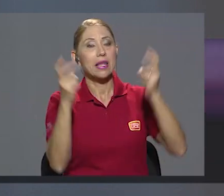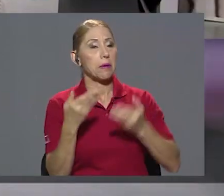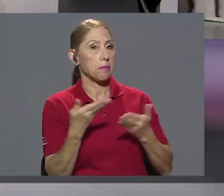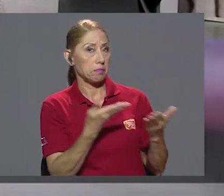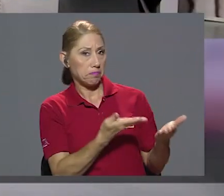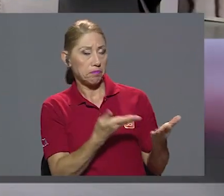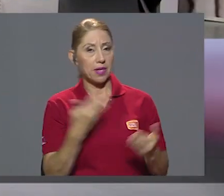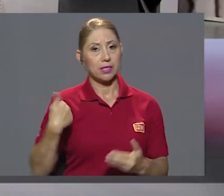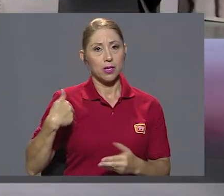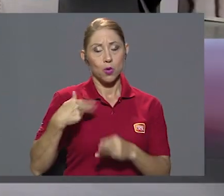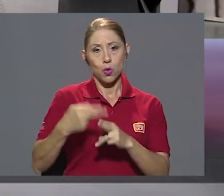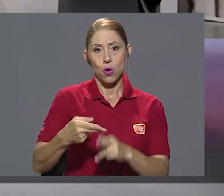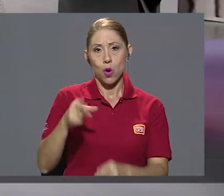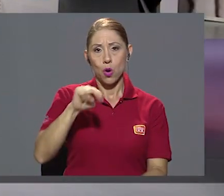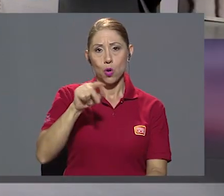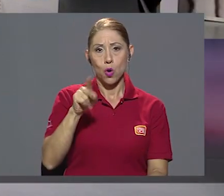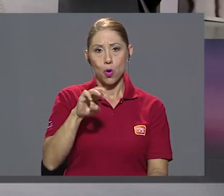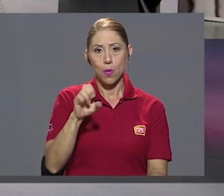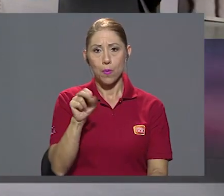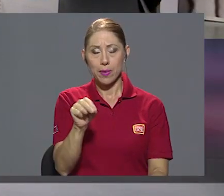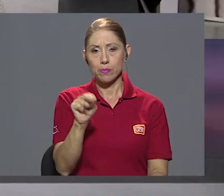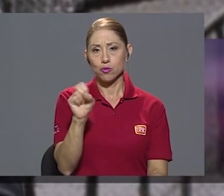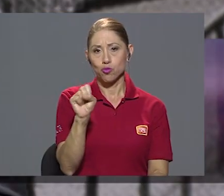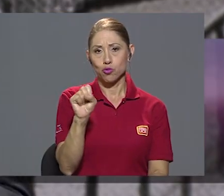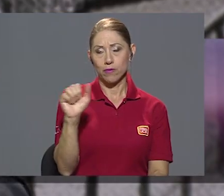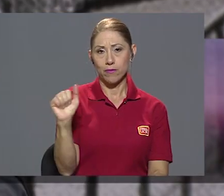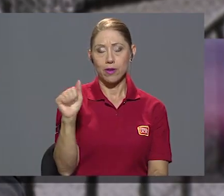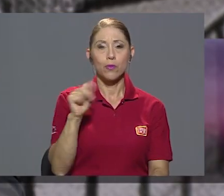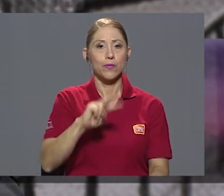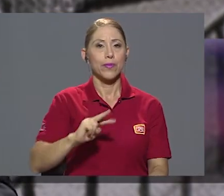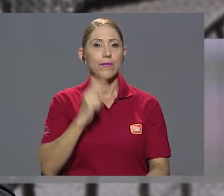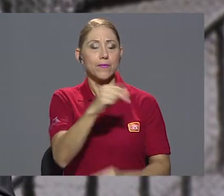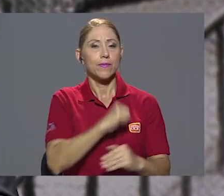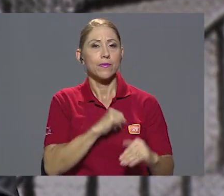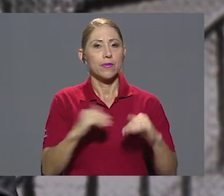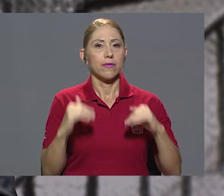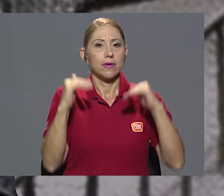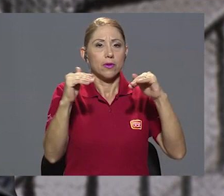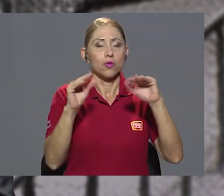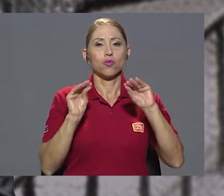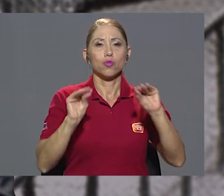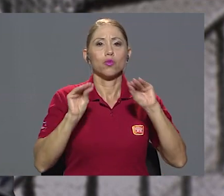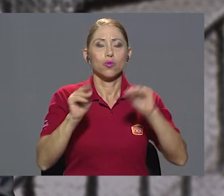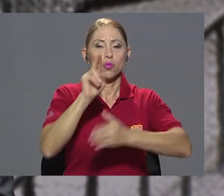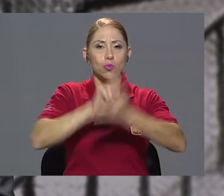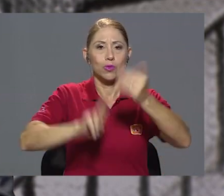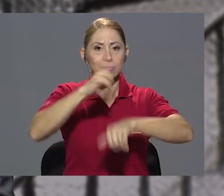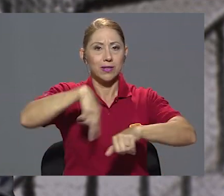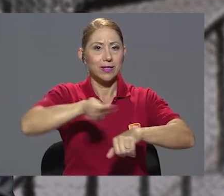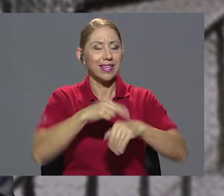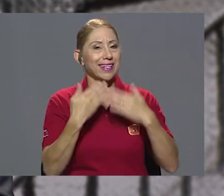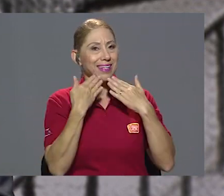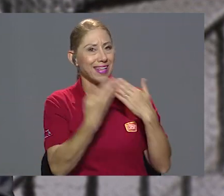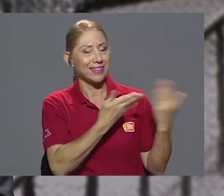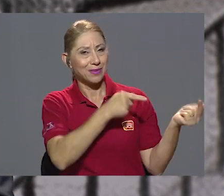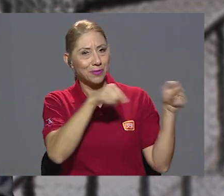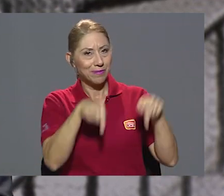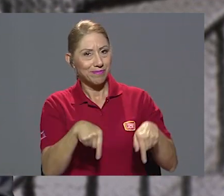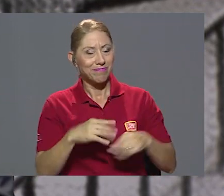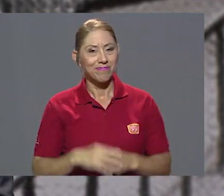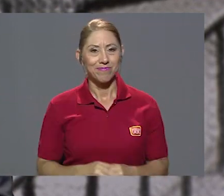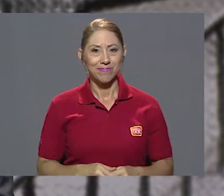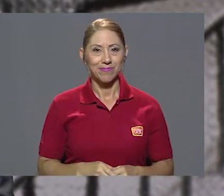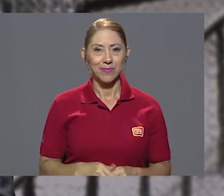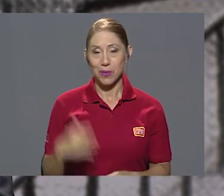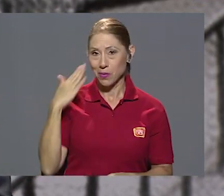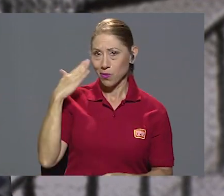nos acompañan en esta oportunidad el señor Norman Solórzano Alfaro, quien es vicerrector de docencia de la Universidad Nacional. Gracias, Norman, por